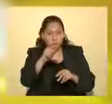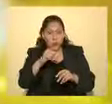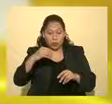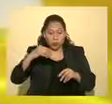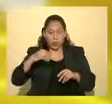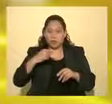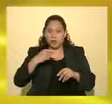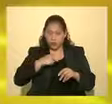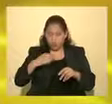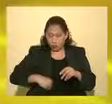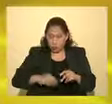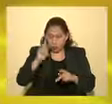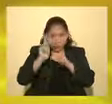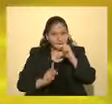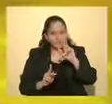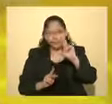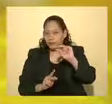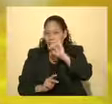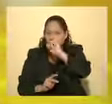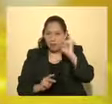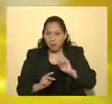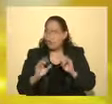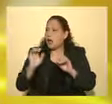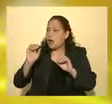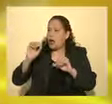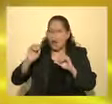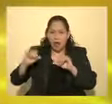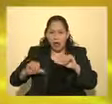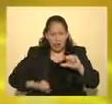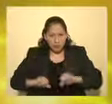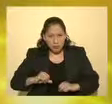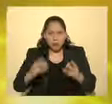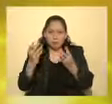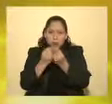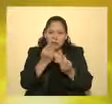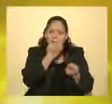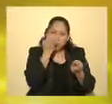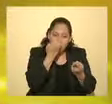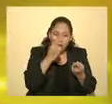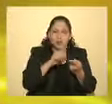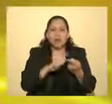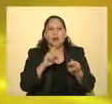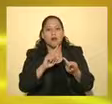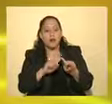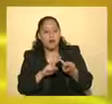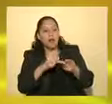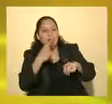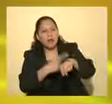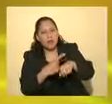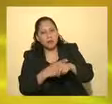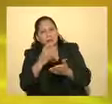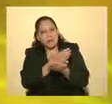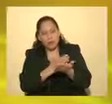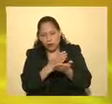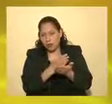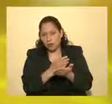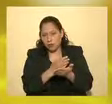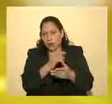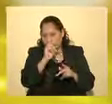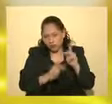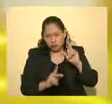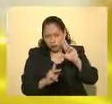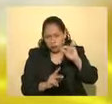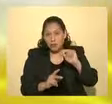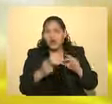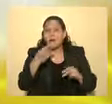interrumpir ni sus actividades. Las actividades, la escuela, la recuperación de alguna enfermedad. Pero ¿qué es lo